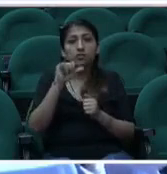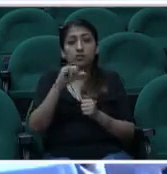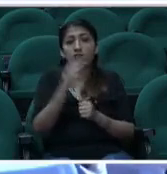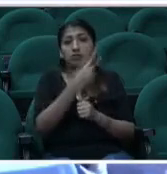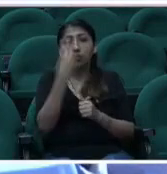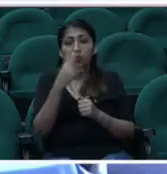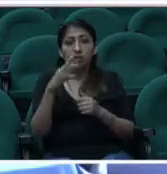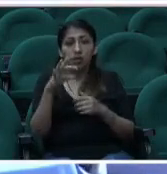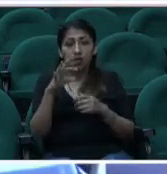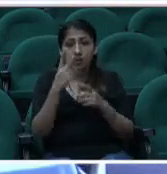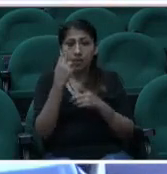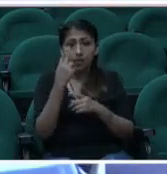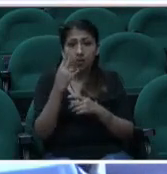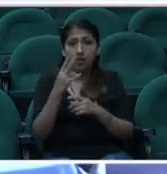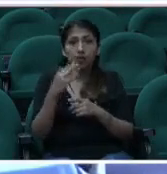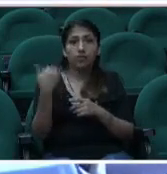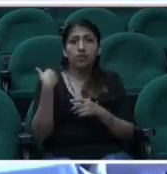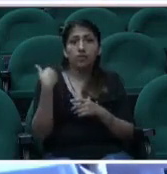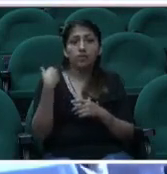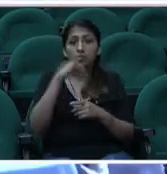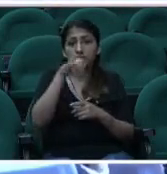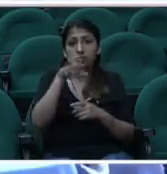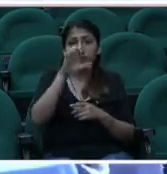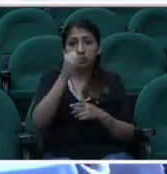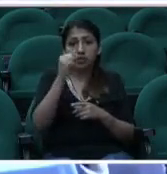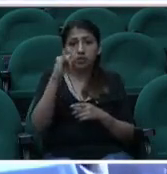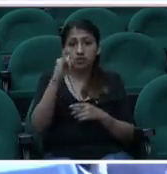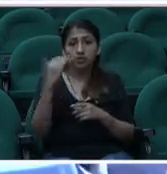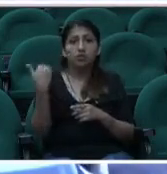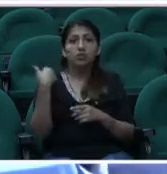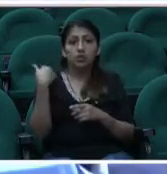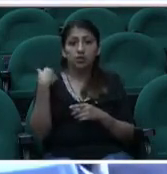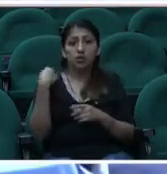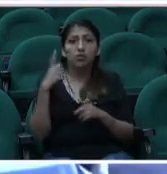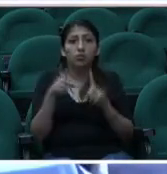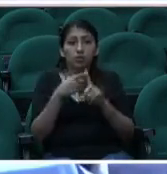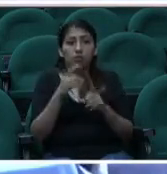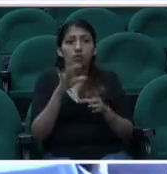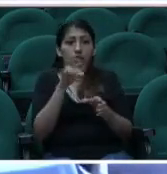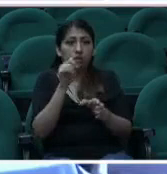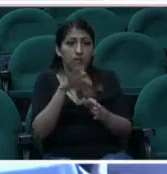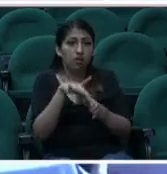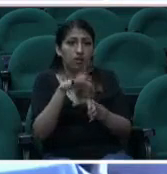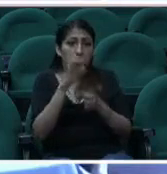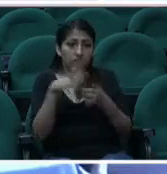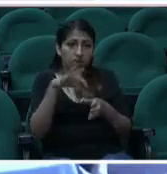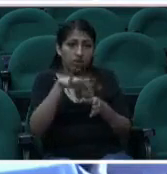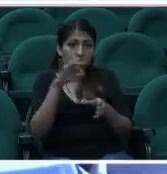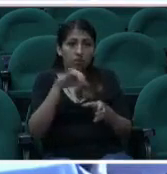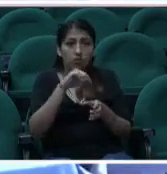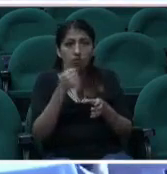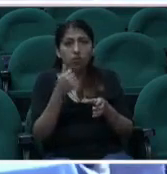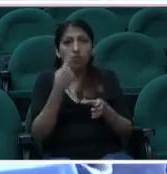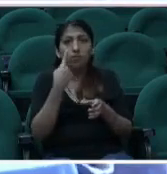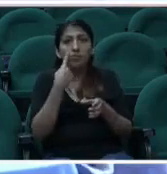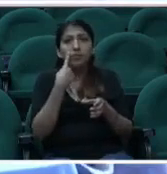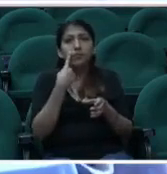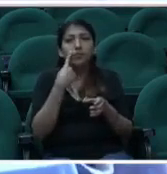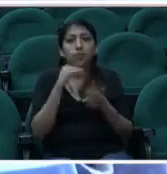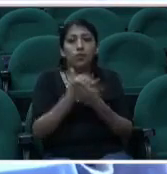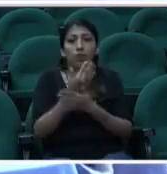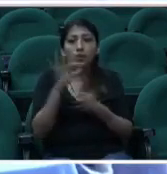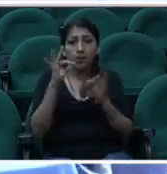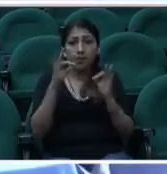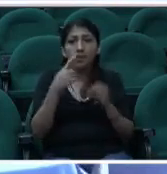segunda pareja tenemos a la candidata creciente al man que tiene la oportunidad ahora de un nuevo